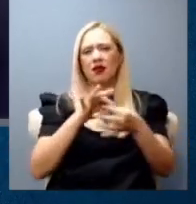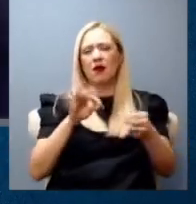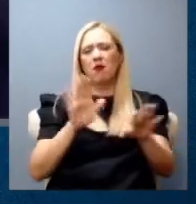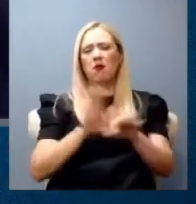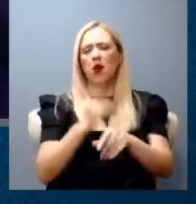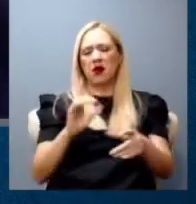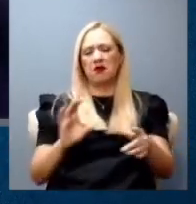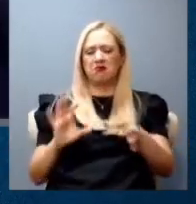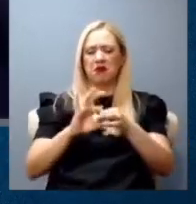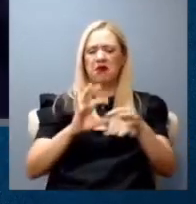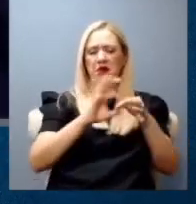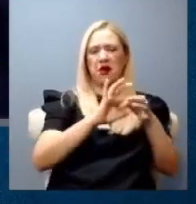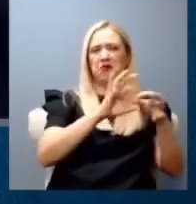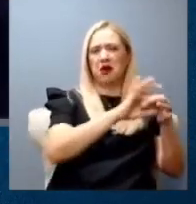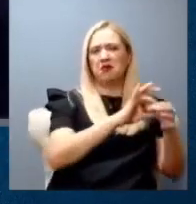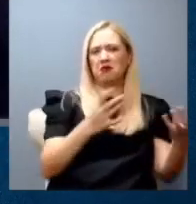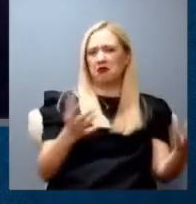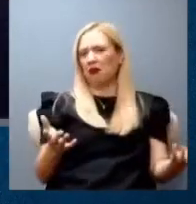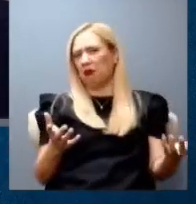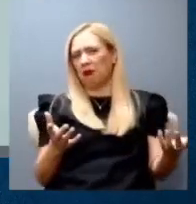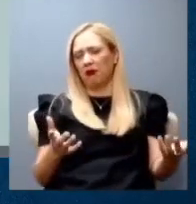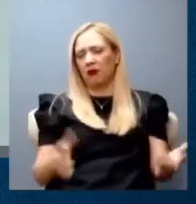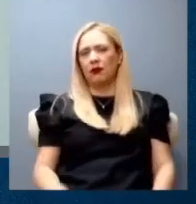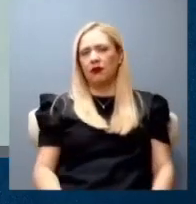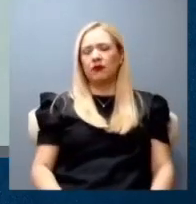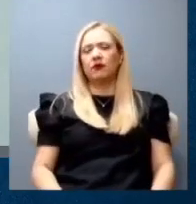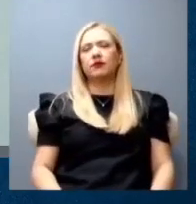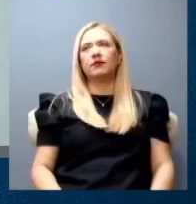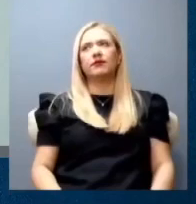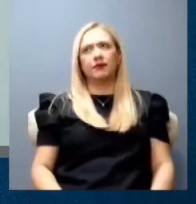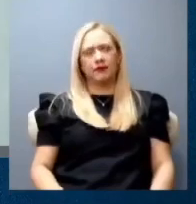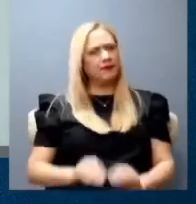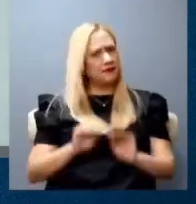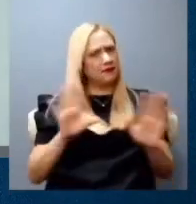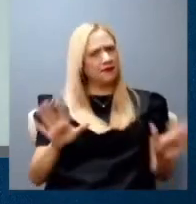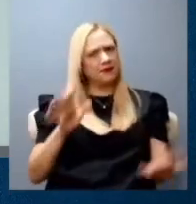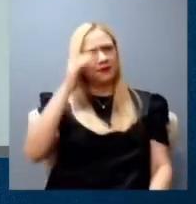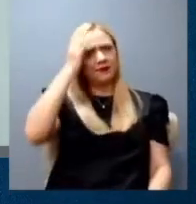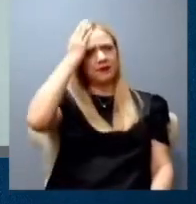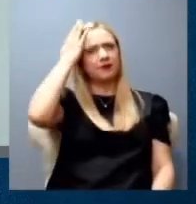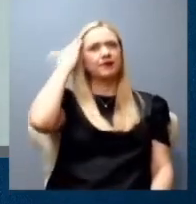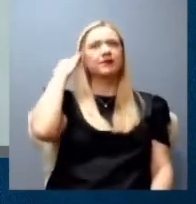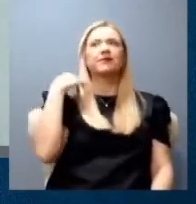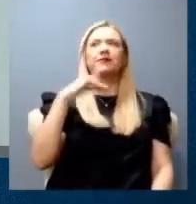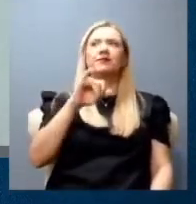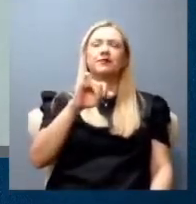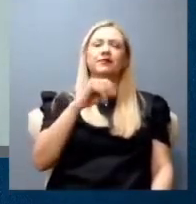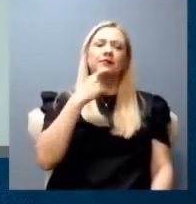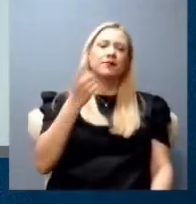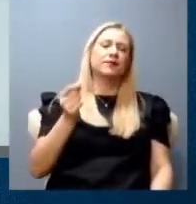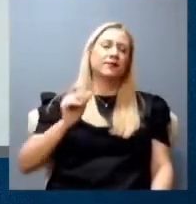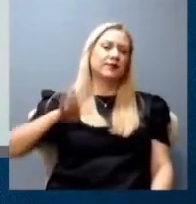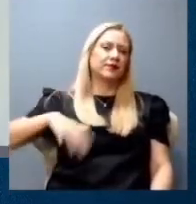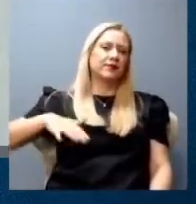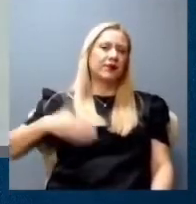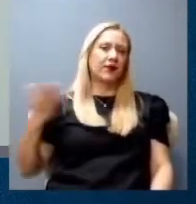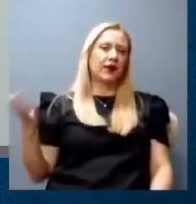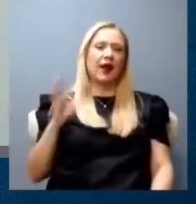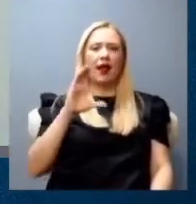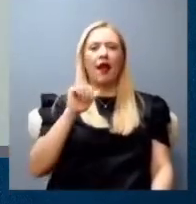¿En qué consisten? Claro, Roberto. Pues sí, y coincidiendo también con lo que acaba de decir